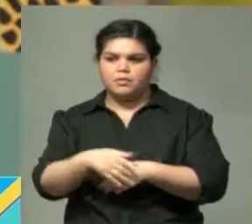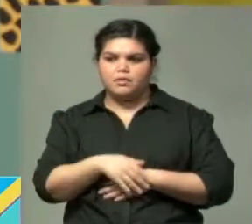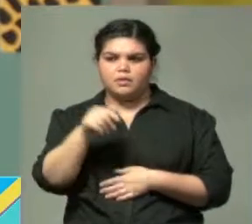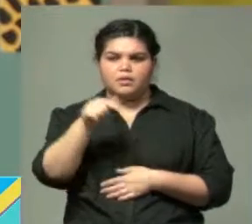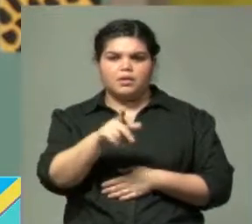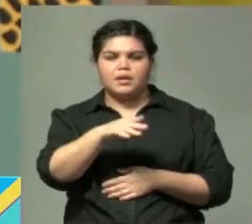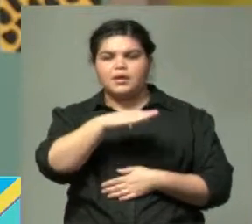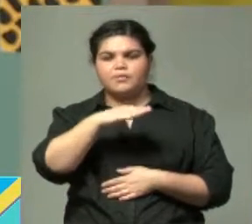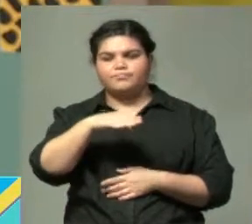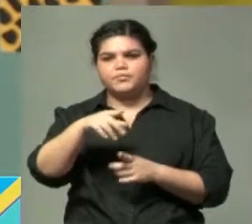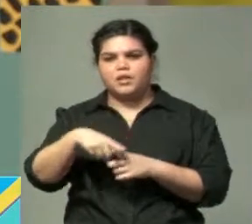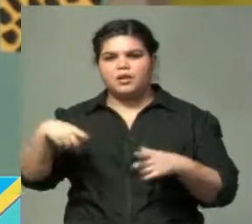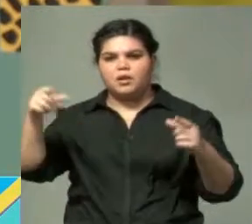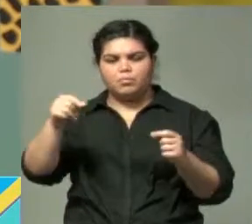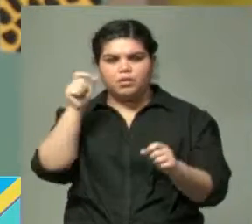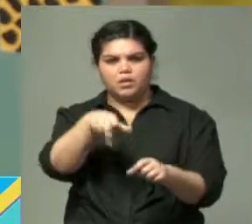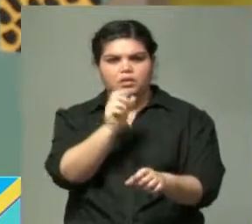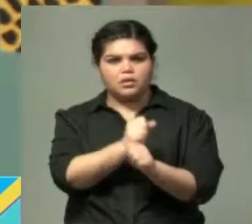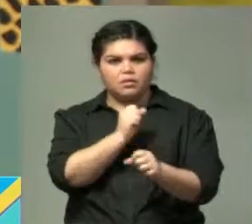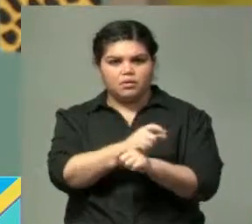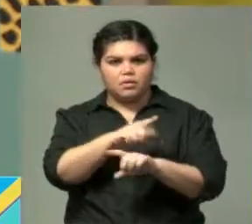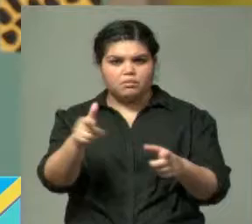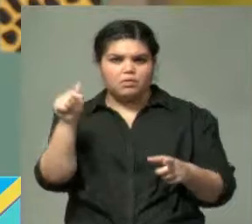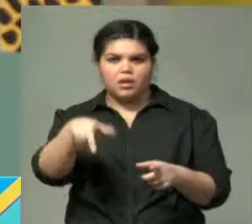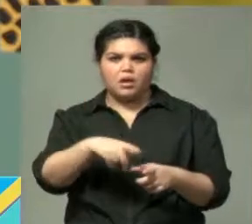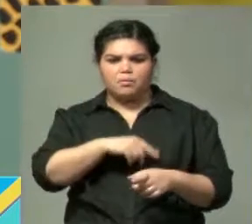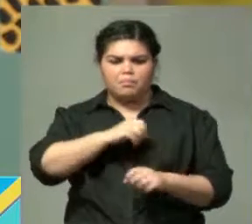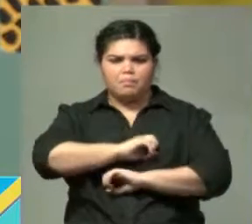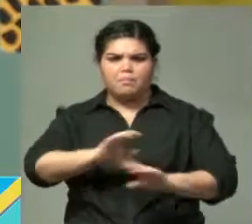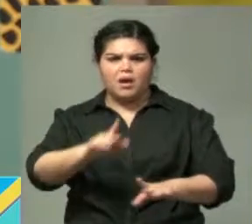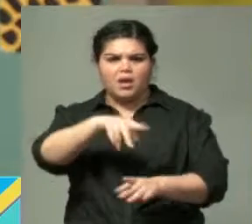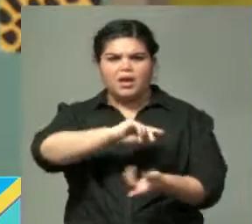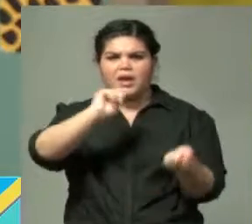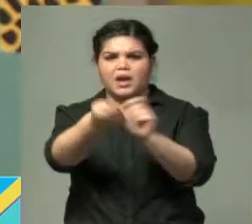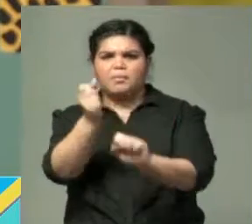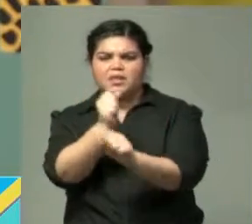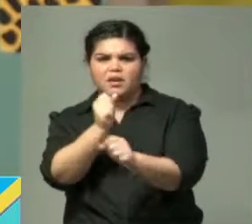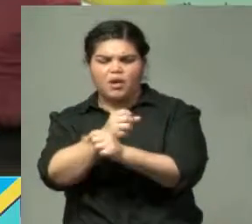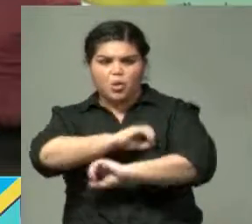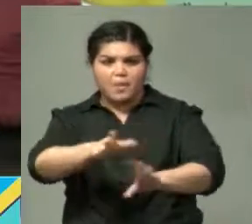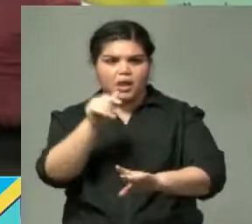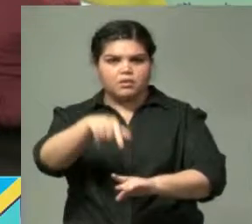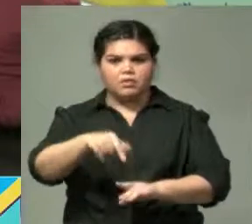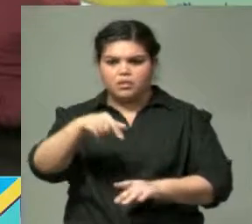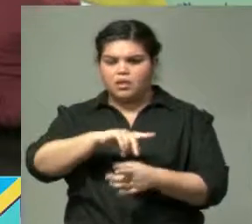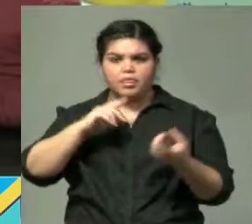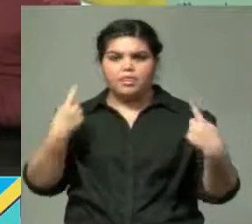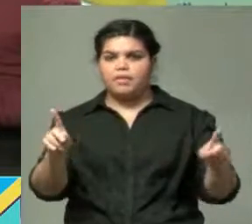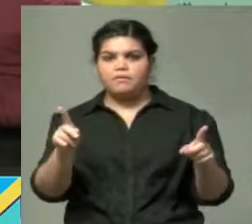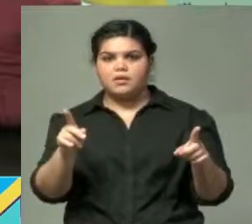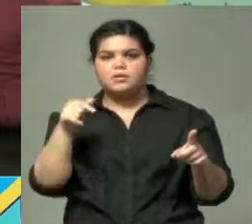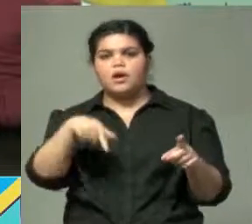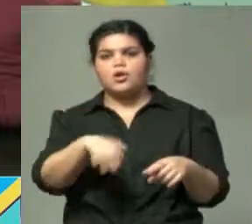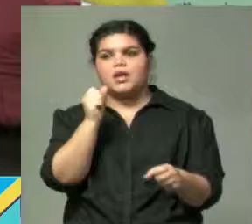hacia el lugar del trabajo y estaba mal visto que una persona cambiara de trabajo, ni en Japón existe eso. Es más, lo que existe son profesiones nuevas,